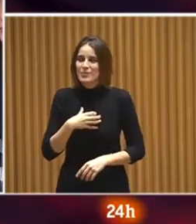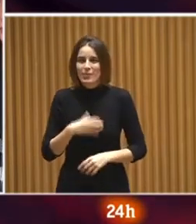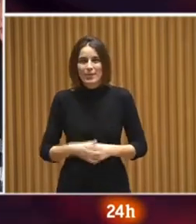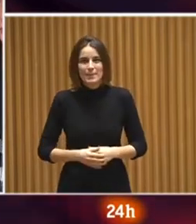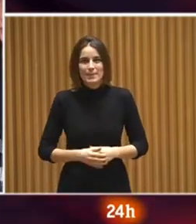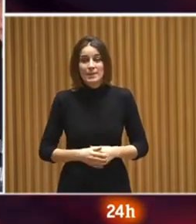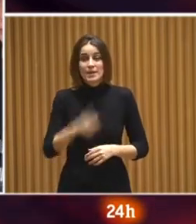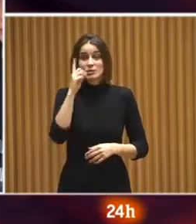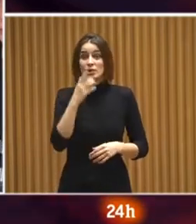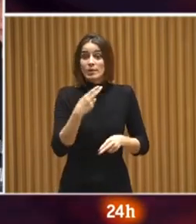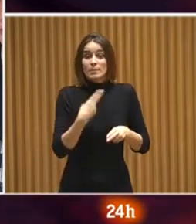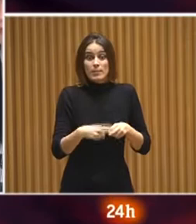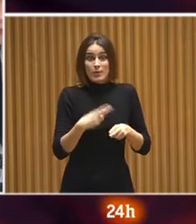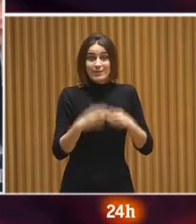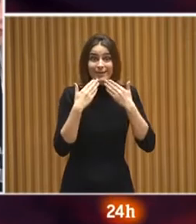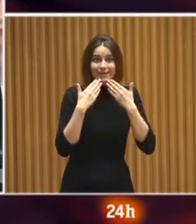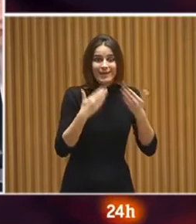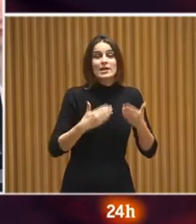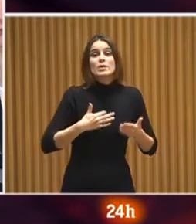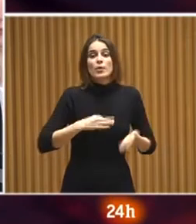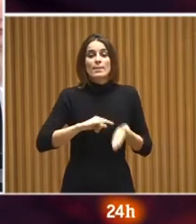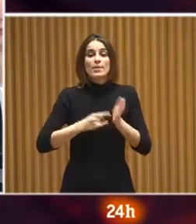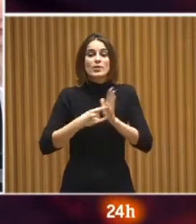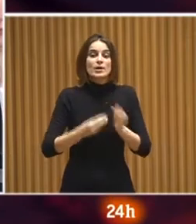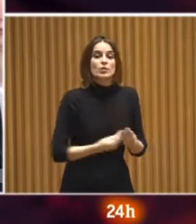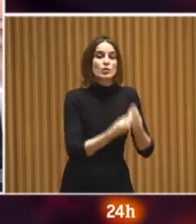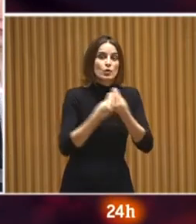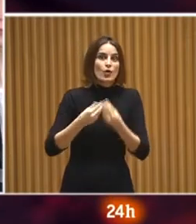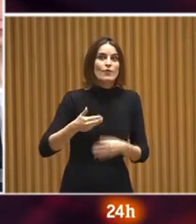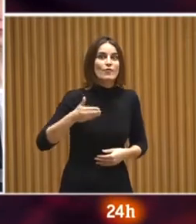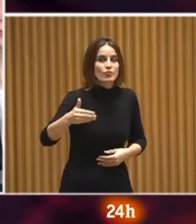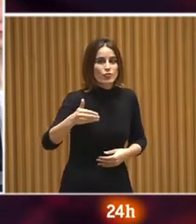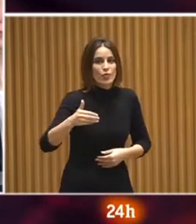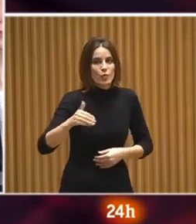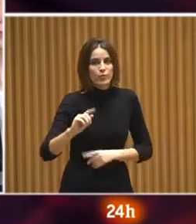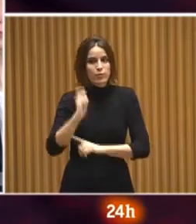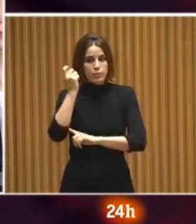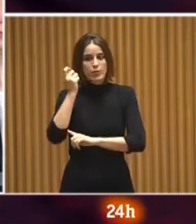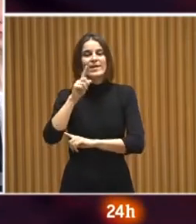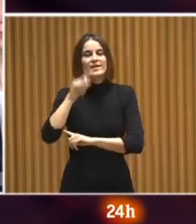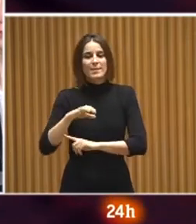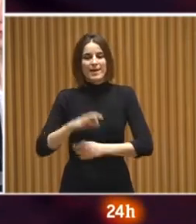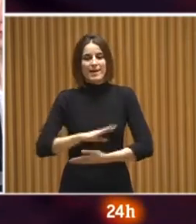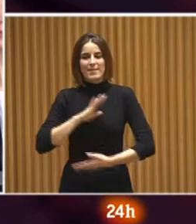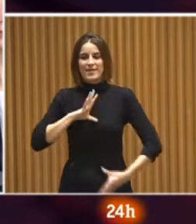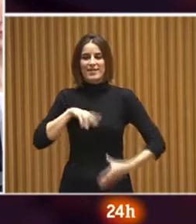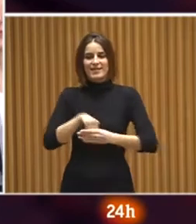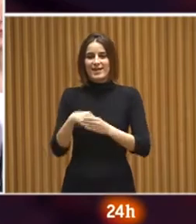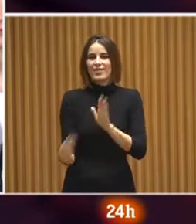proyecto común de futuro que amplíe además su capacidad integradora. Esa es nuestra